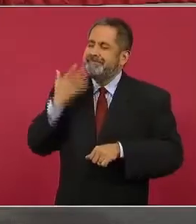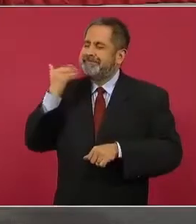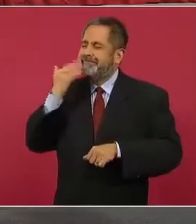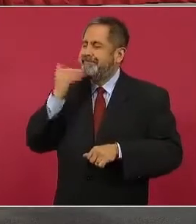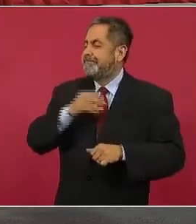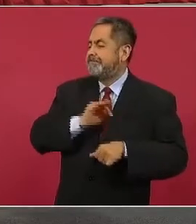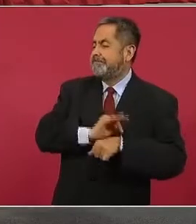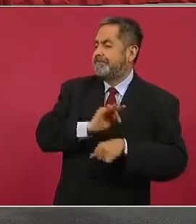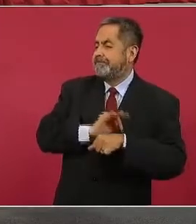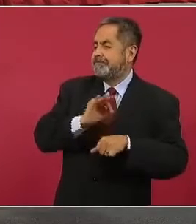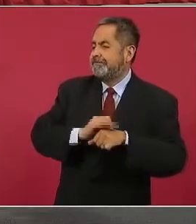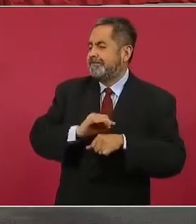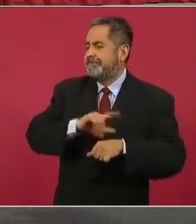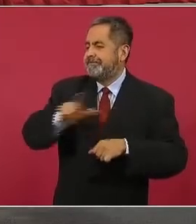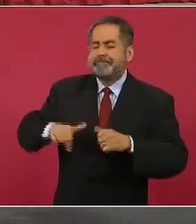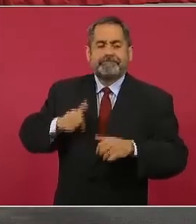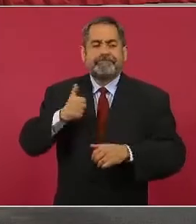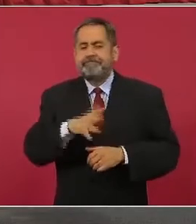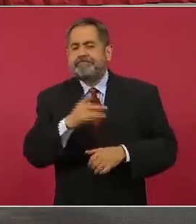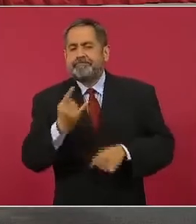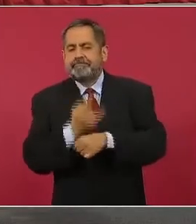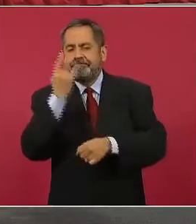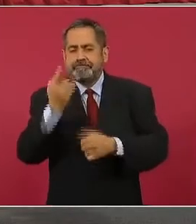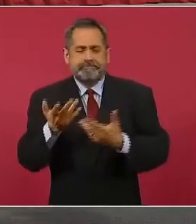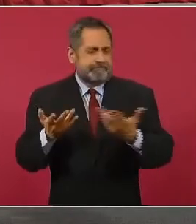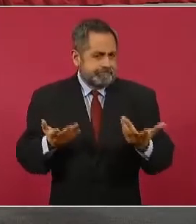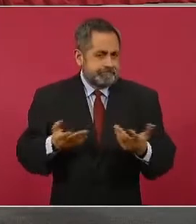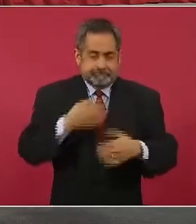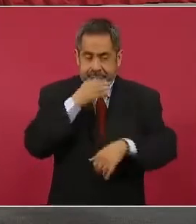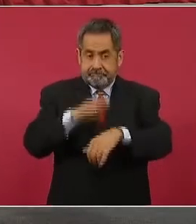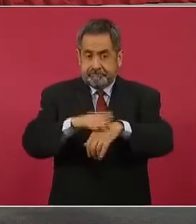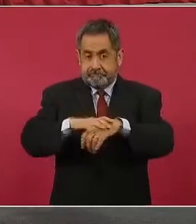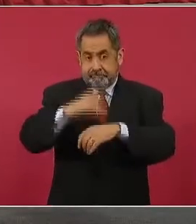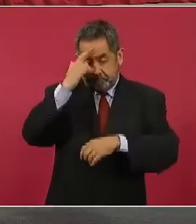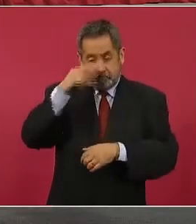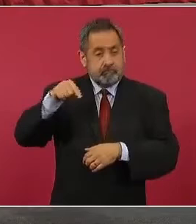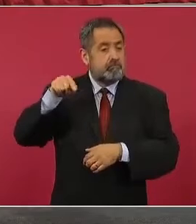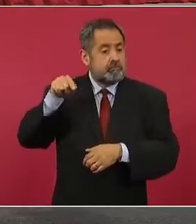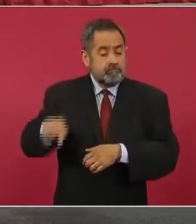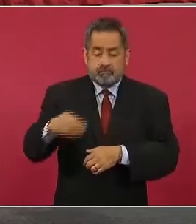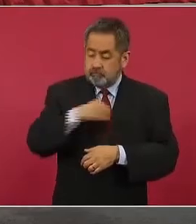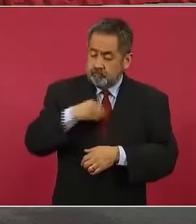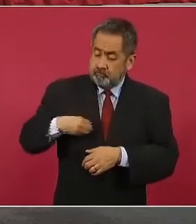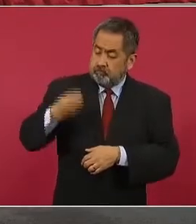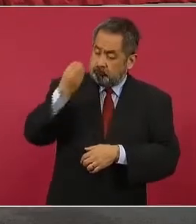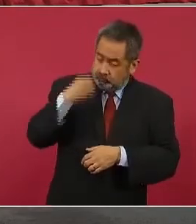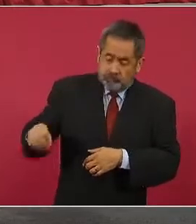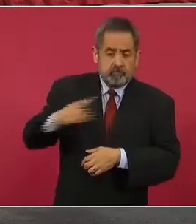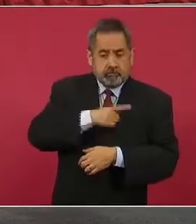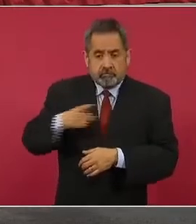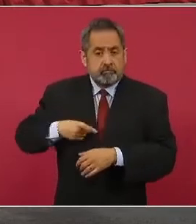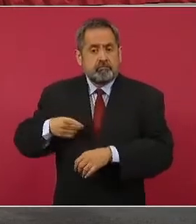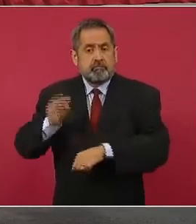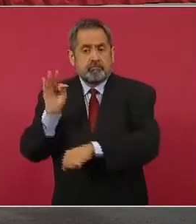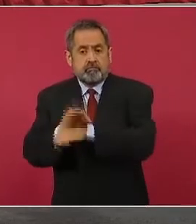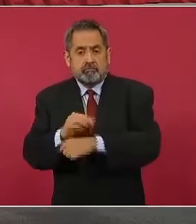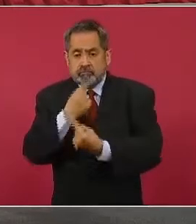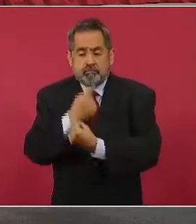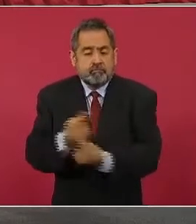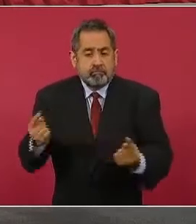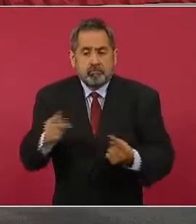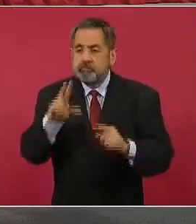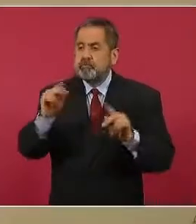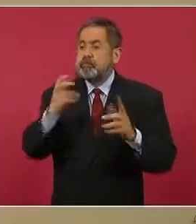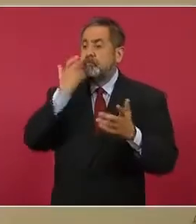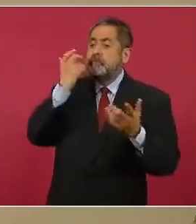y de la Procuraduría de Defensa del Menor y la Familia para saber qué acciones están haciendo? Tampoco desde el 2016 se ha hecho algún censo para